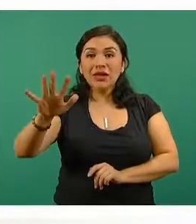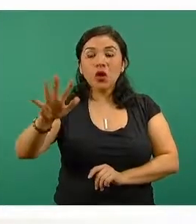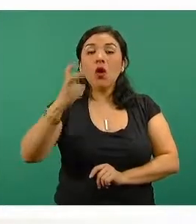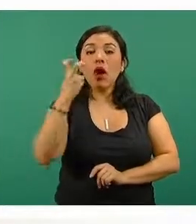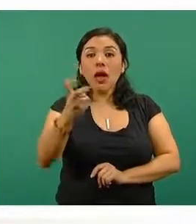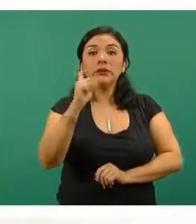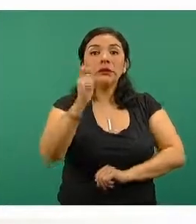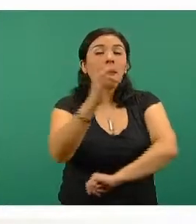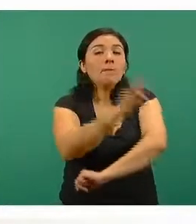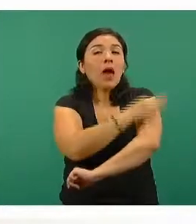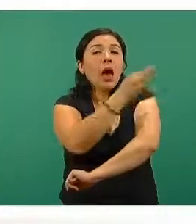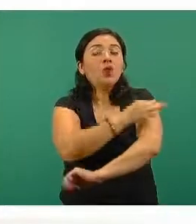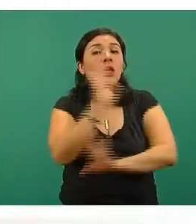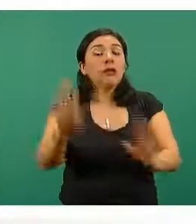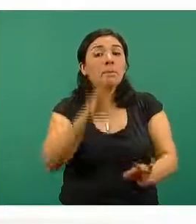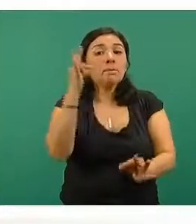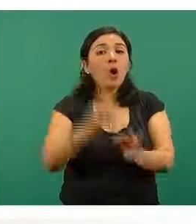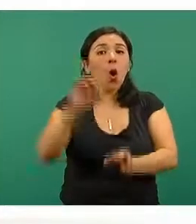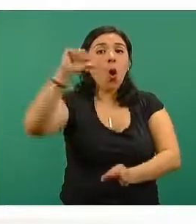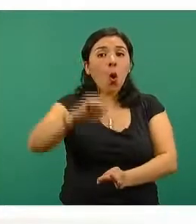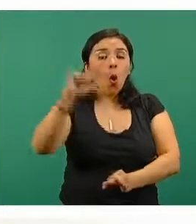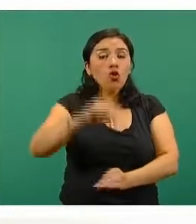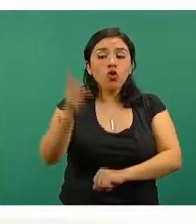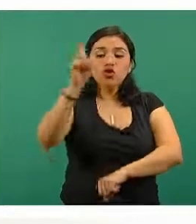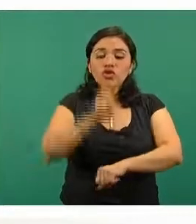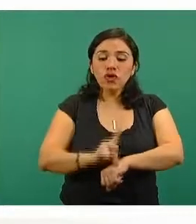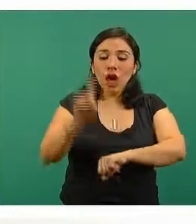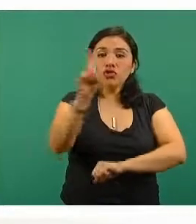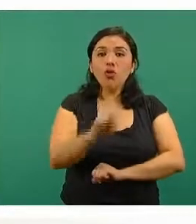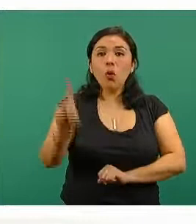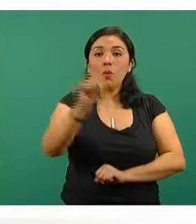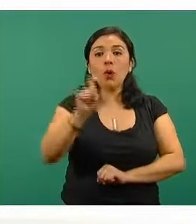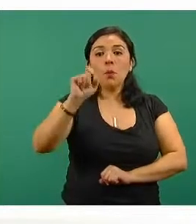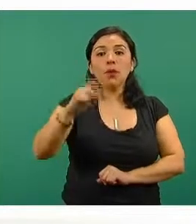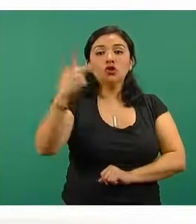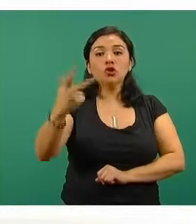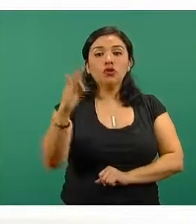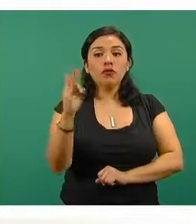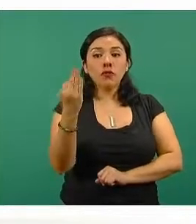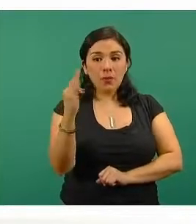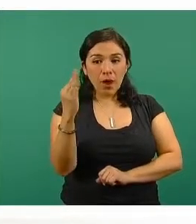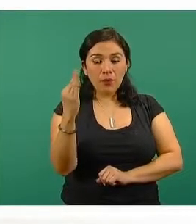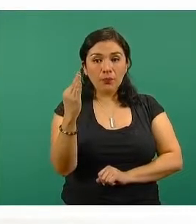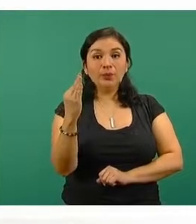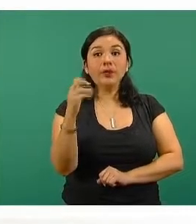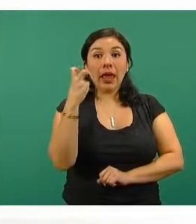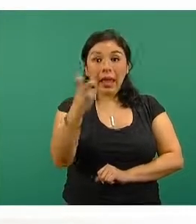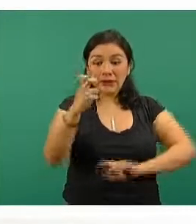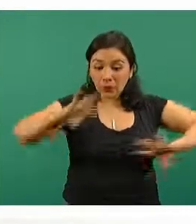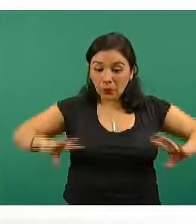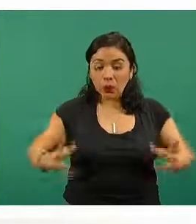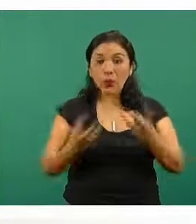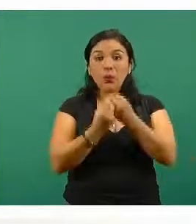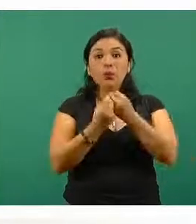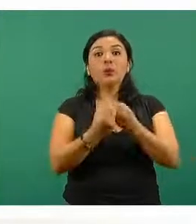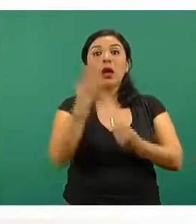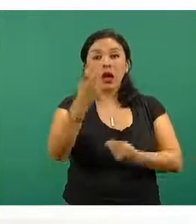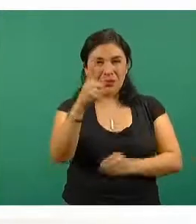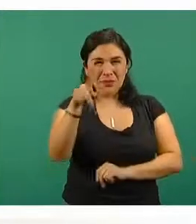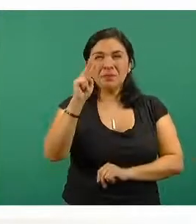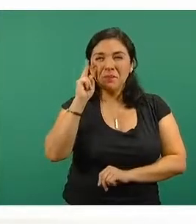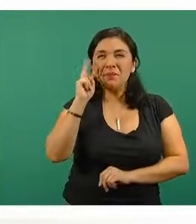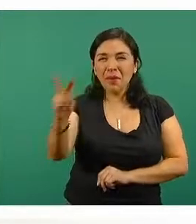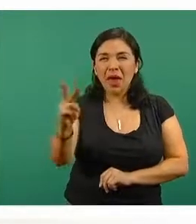55.055 son las dosis aplicadas el día de hoy, domingo 28 de febrero. Y del total, y como pueden